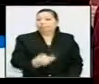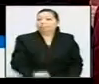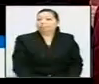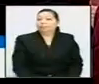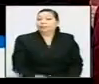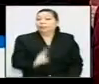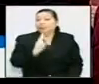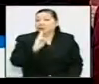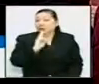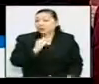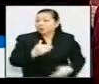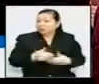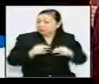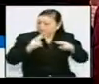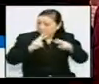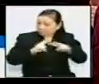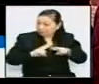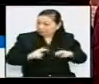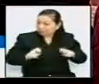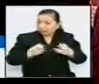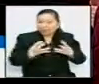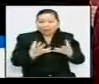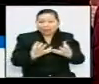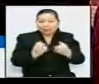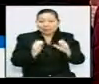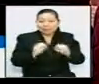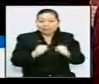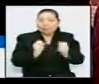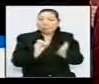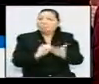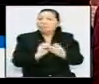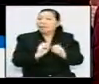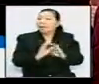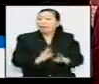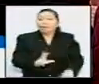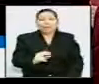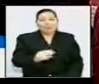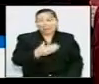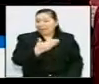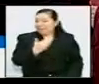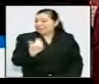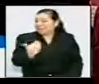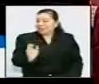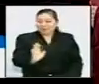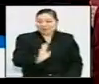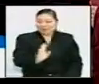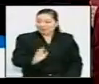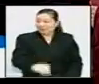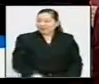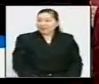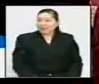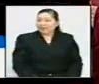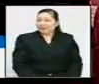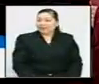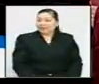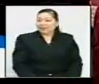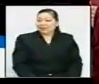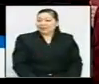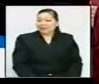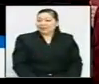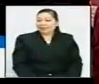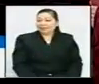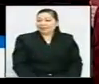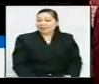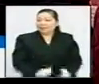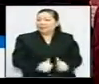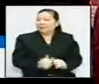las respuestas, y hay que seguir investigando, porque lo que queremos es transparencia. Y no olvidar, presidente, y sería bueno,